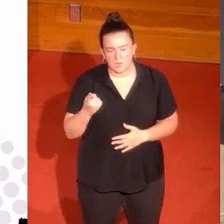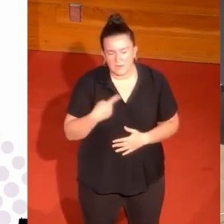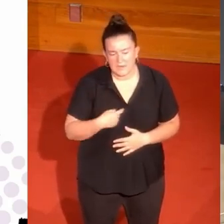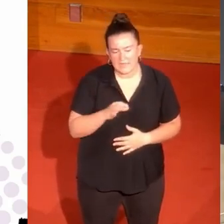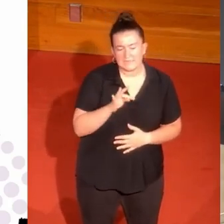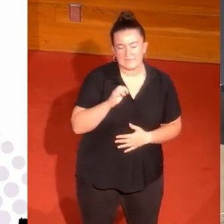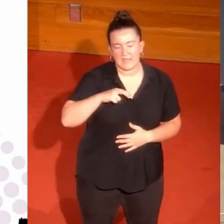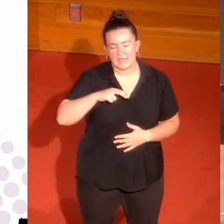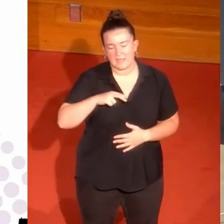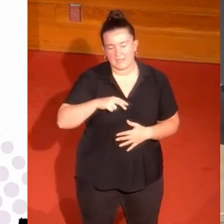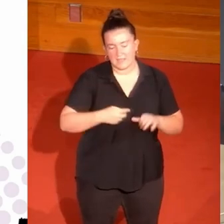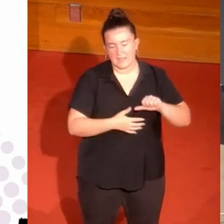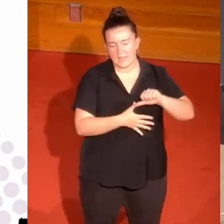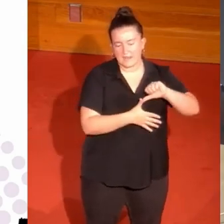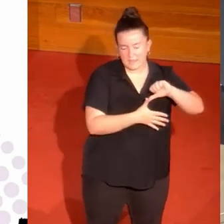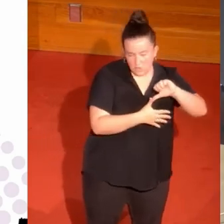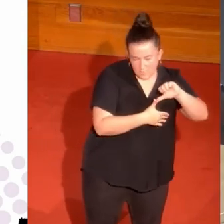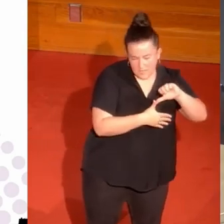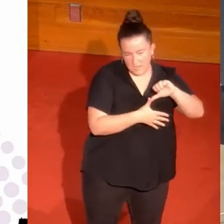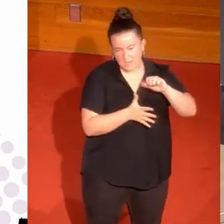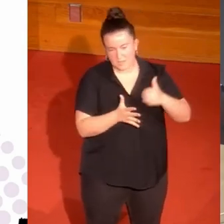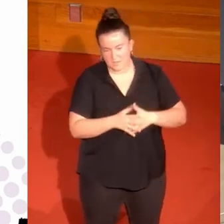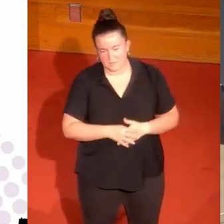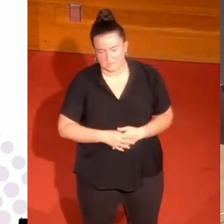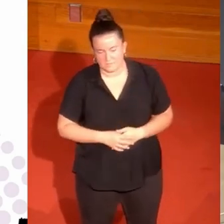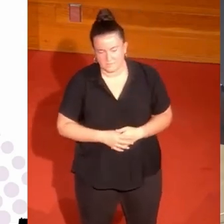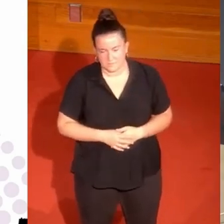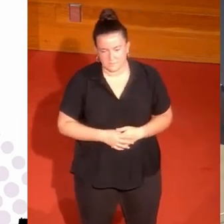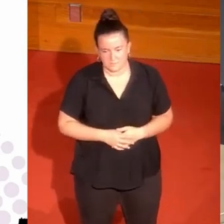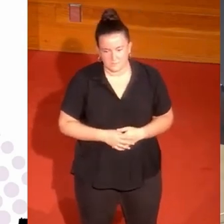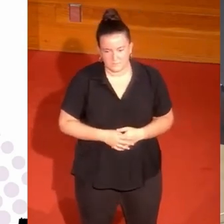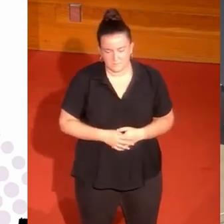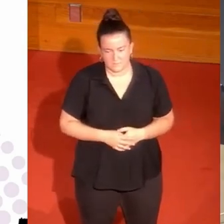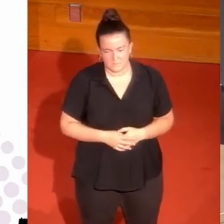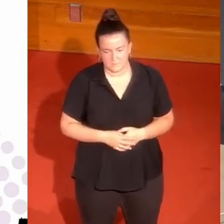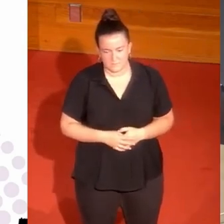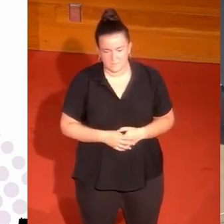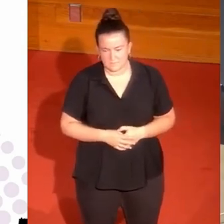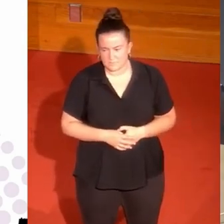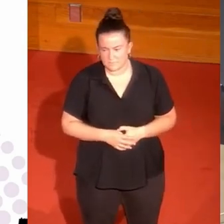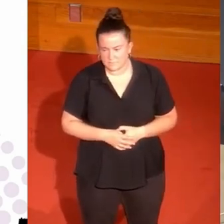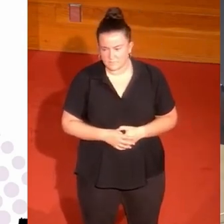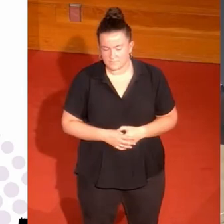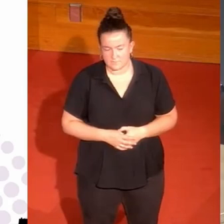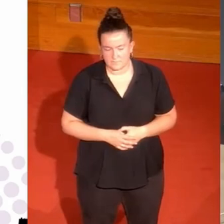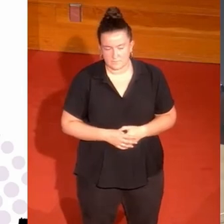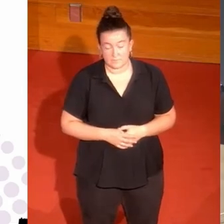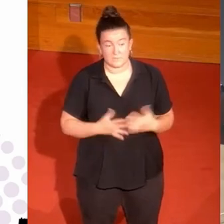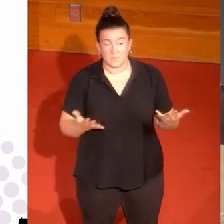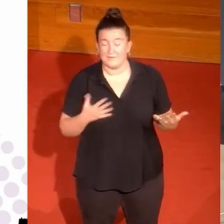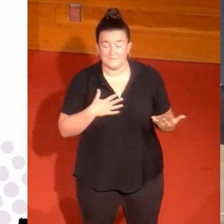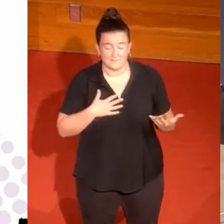Don y la Argentina con muchas gracias pues desgraciadamente